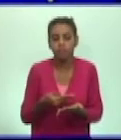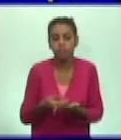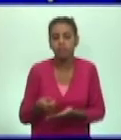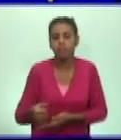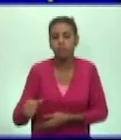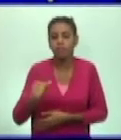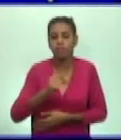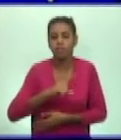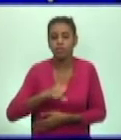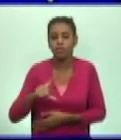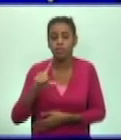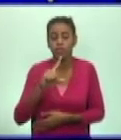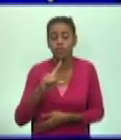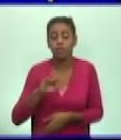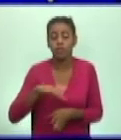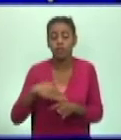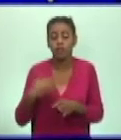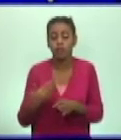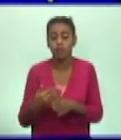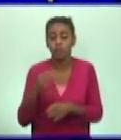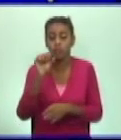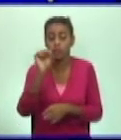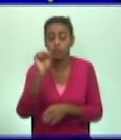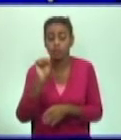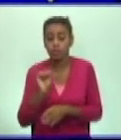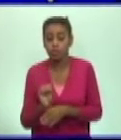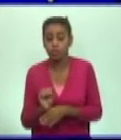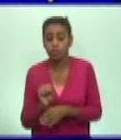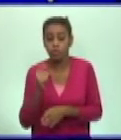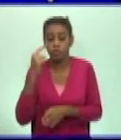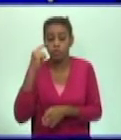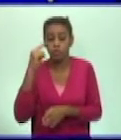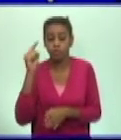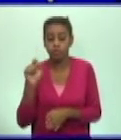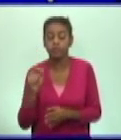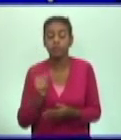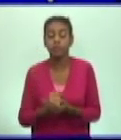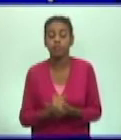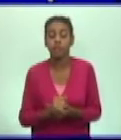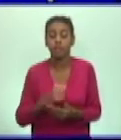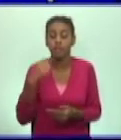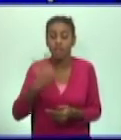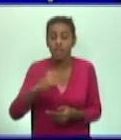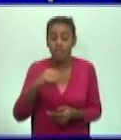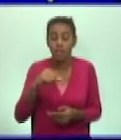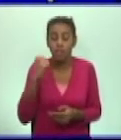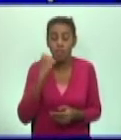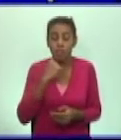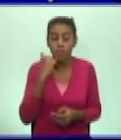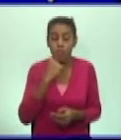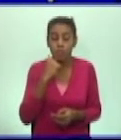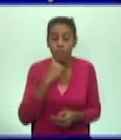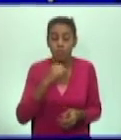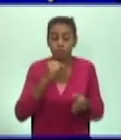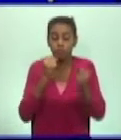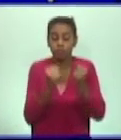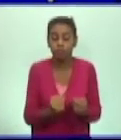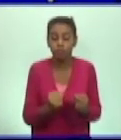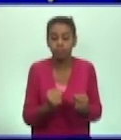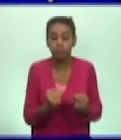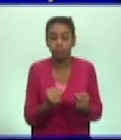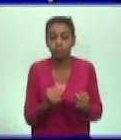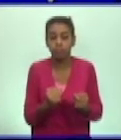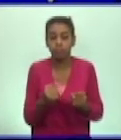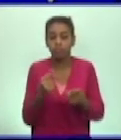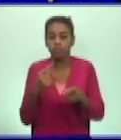del Norte, mientras que Vietnam del Sur, quienes estaban siendo afectados más directamente por esta imposición, diríamos de alguna u